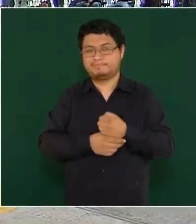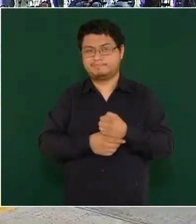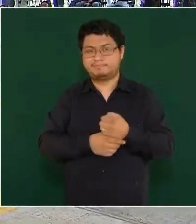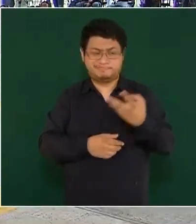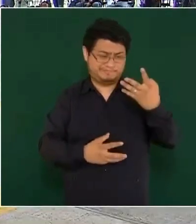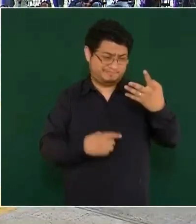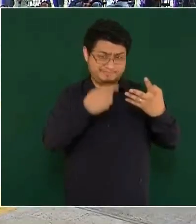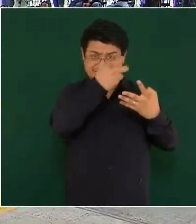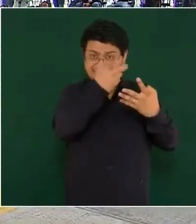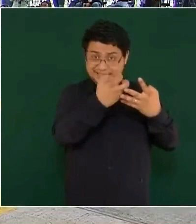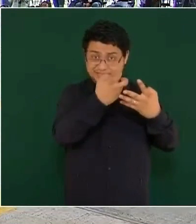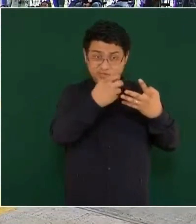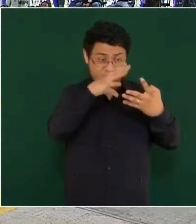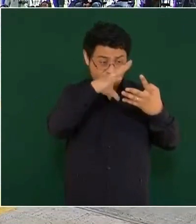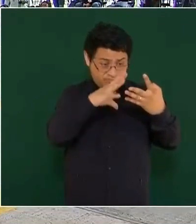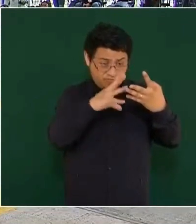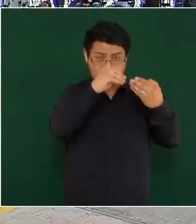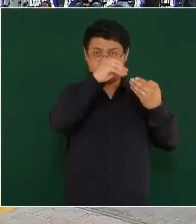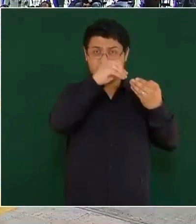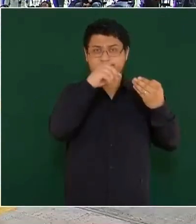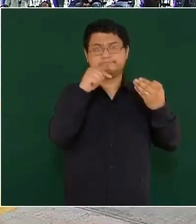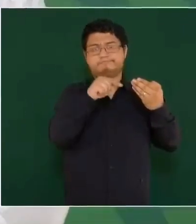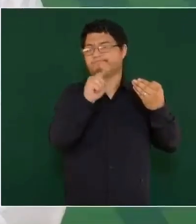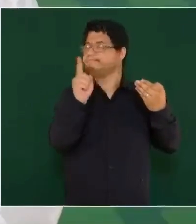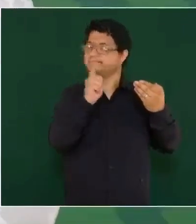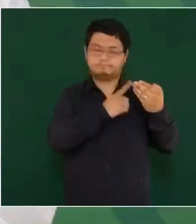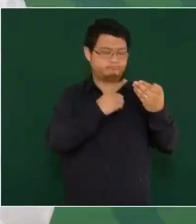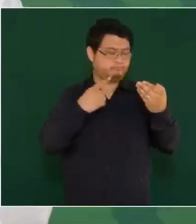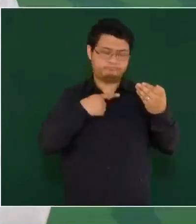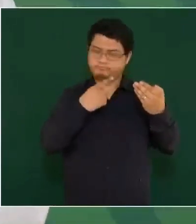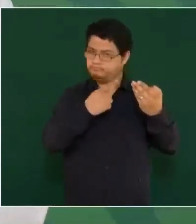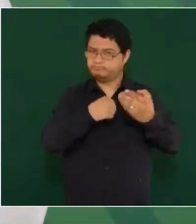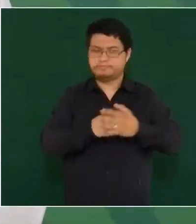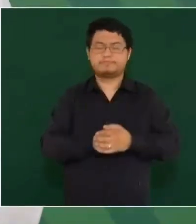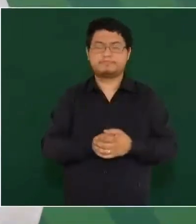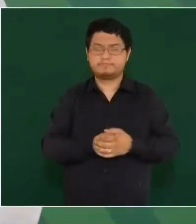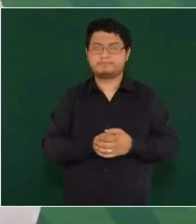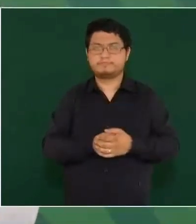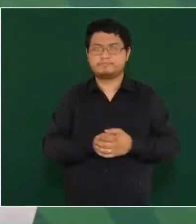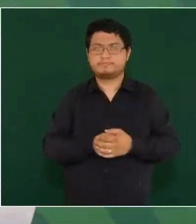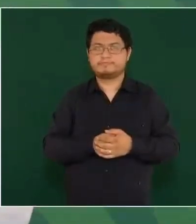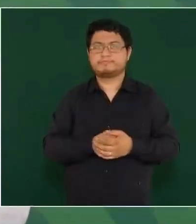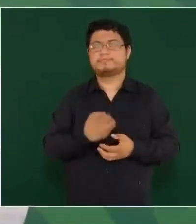nada Eso es un invento eso es como la magia negra